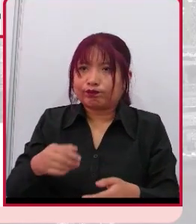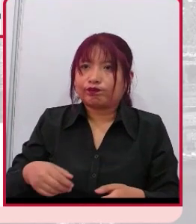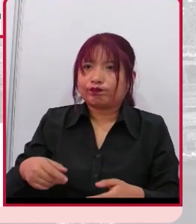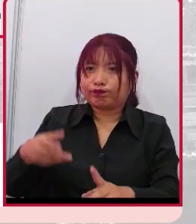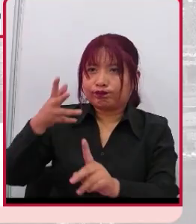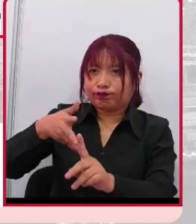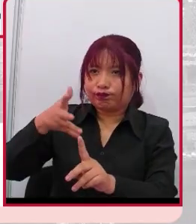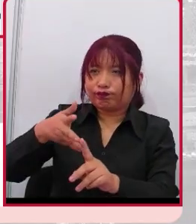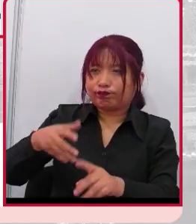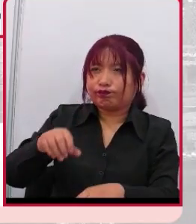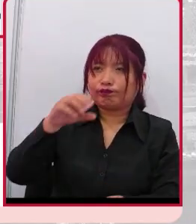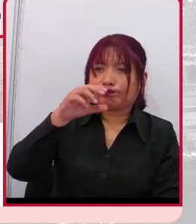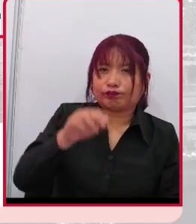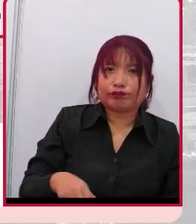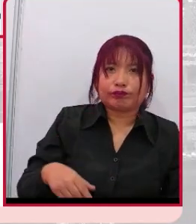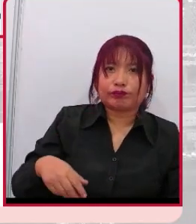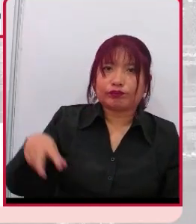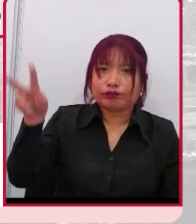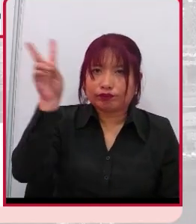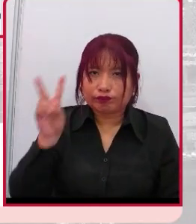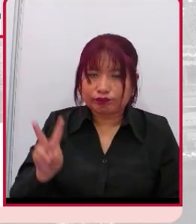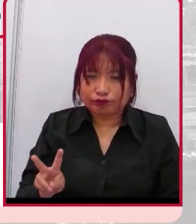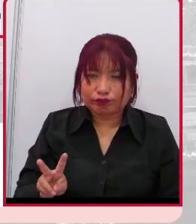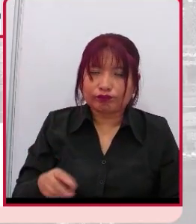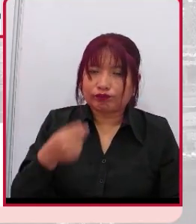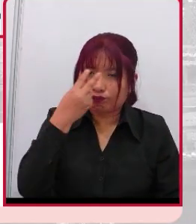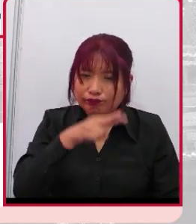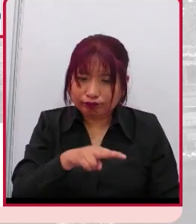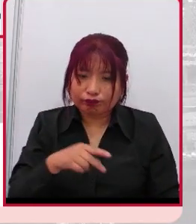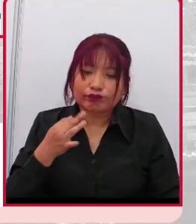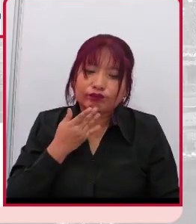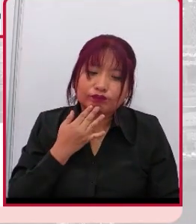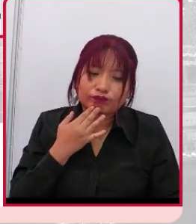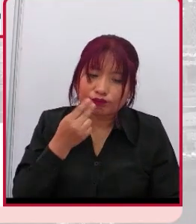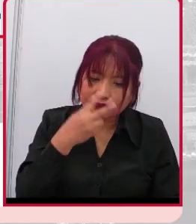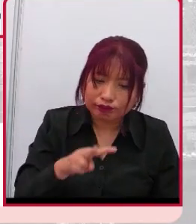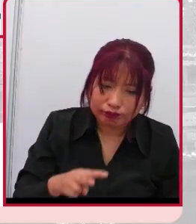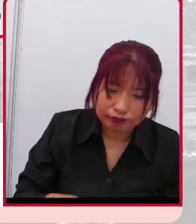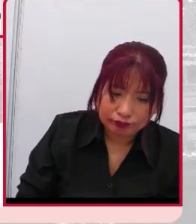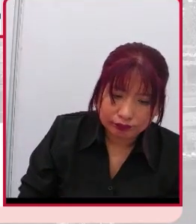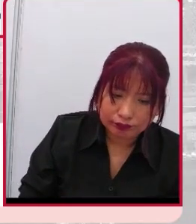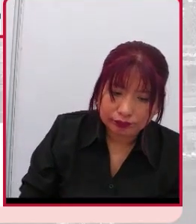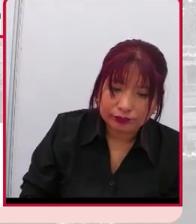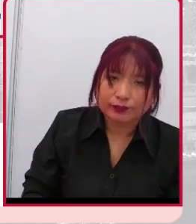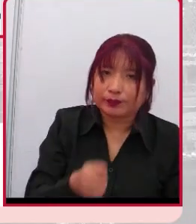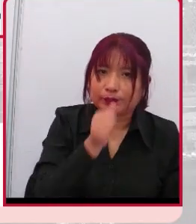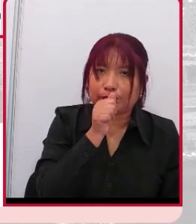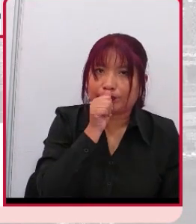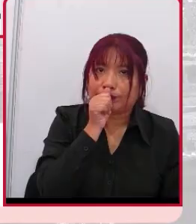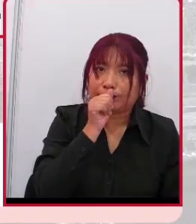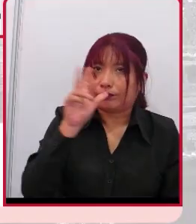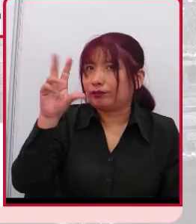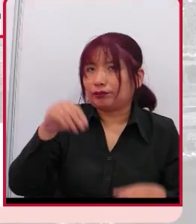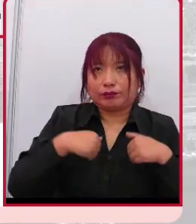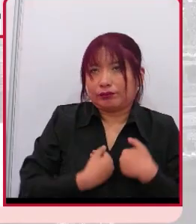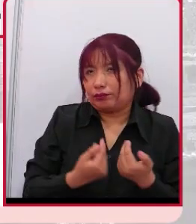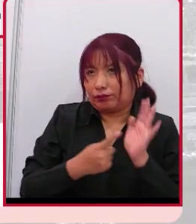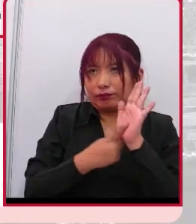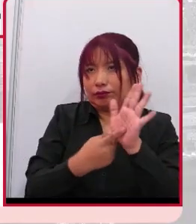Blue Sky y que este color verde que aún permanece ahí con un valor, no por temas de confidencialidad no se pudo